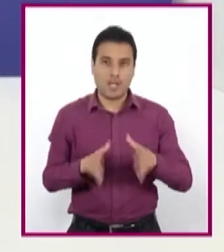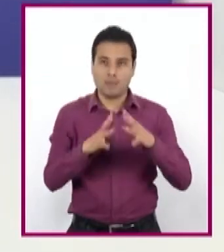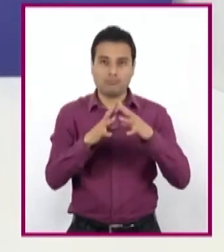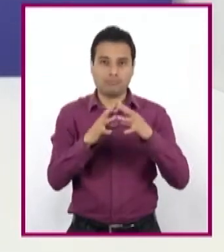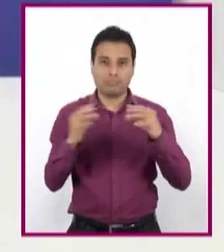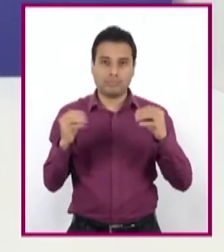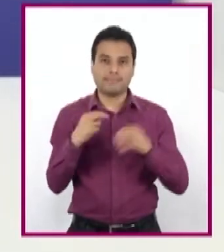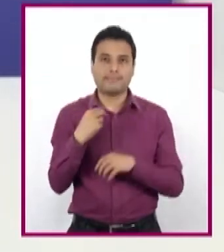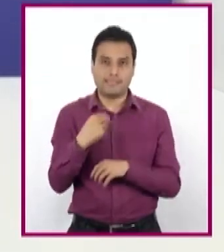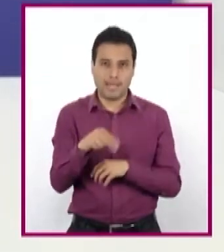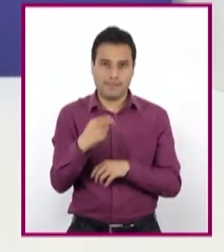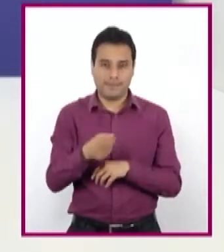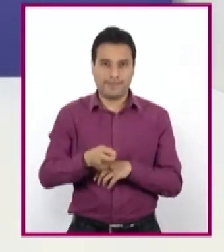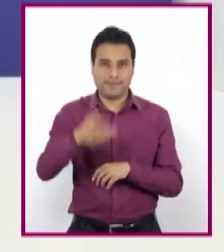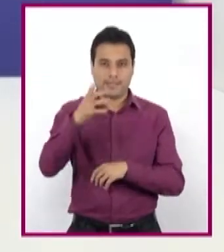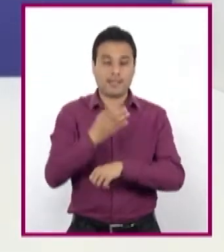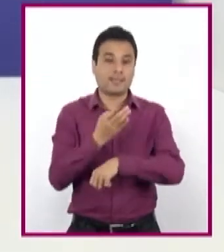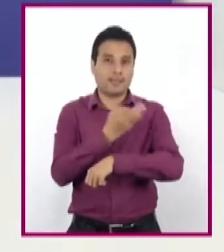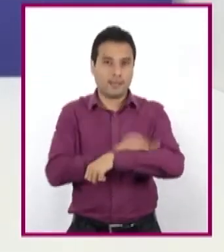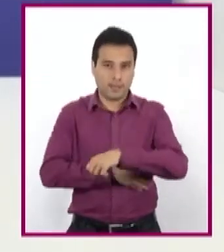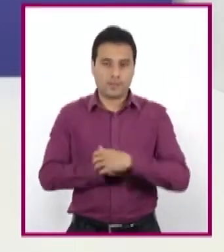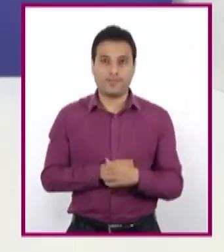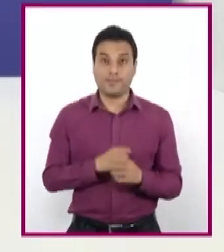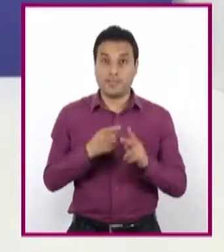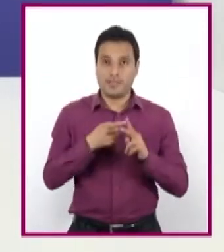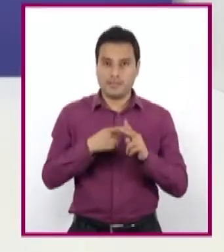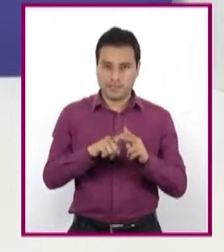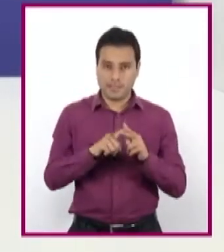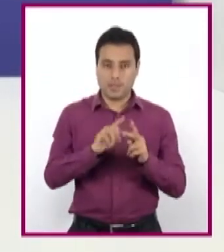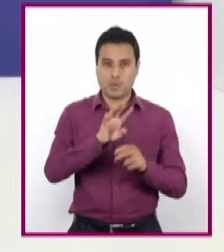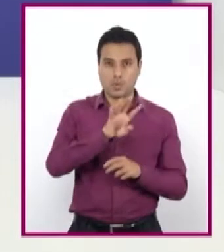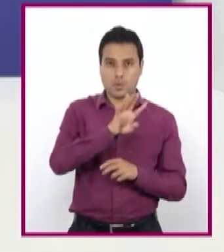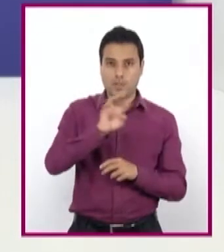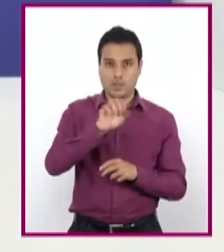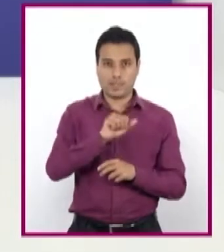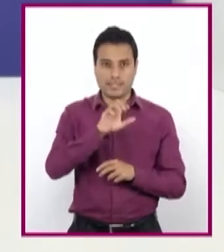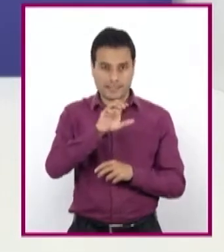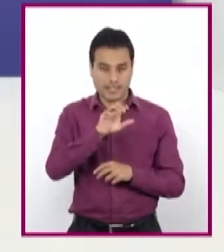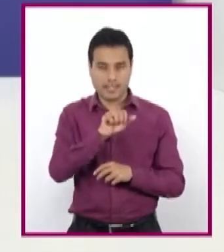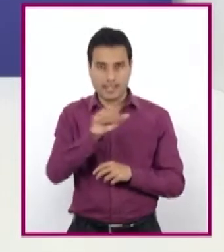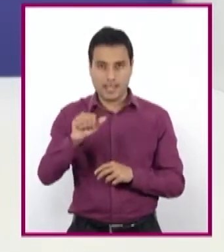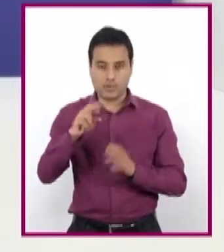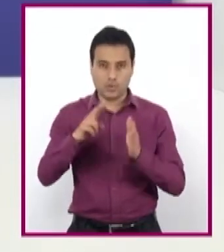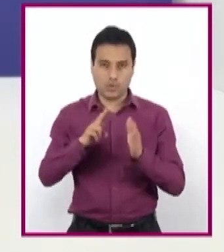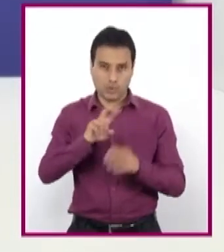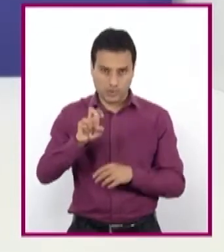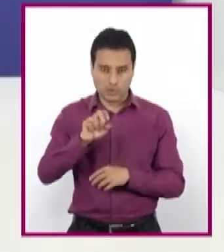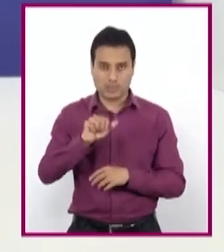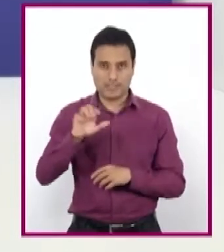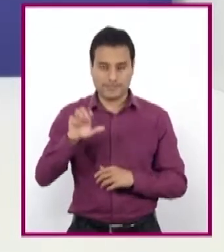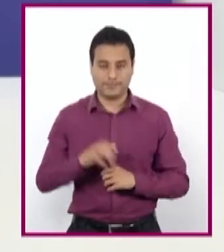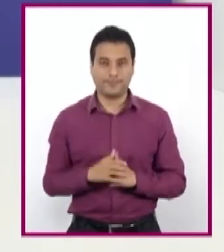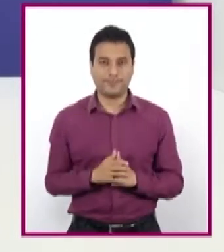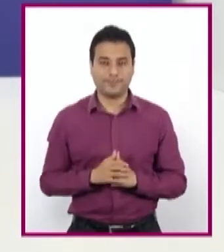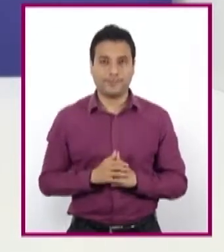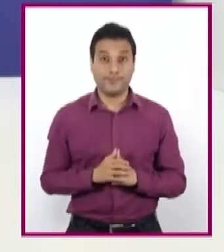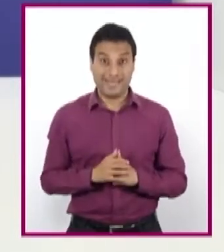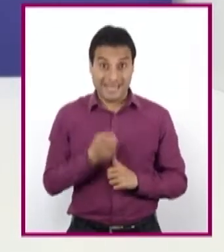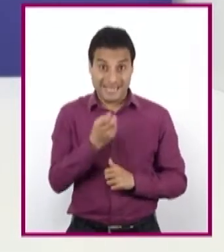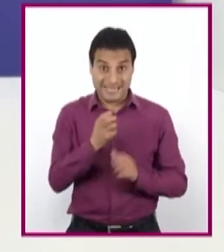preclásico tardío y comprende del 400 antes de nuestra era al 200 de nuestra era. En